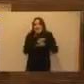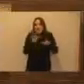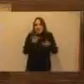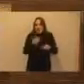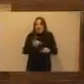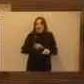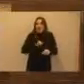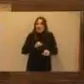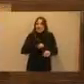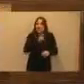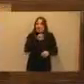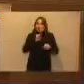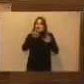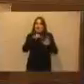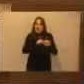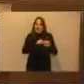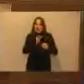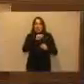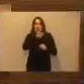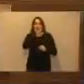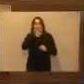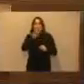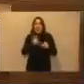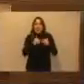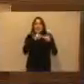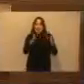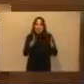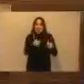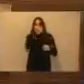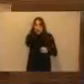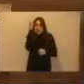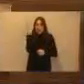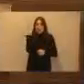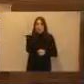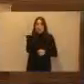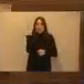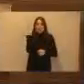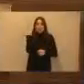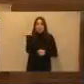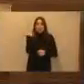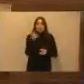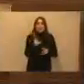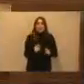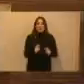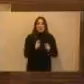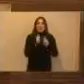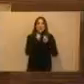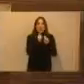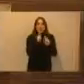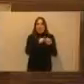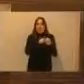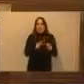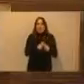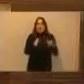contaba con 106 plazas, inaugura con 55. Este pasado verano se hace una concesión de ampliación de plazas de concierto de 20